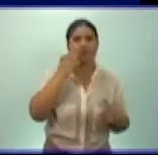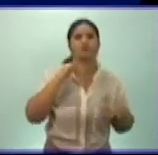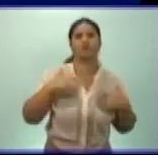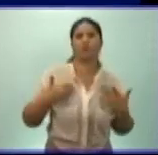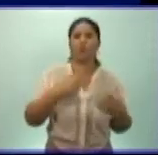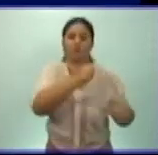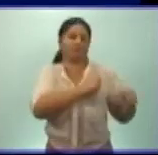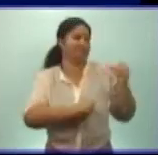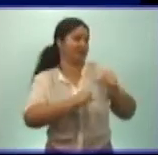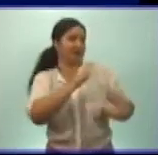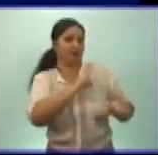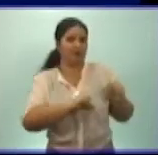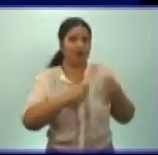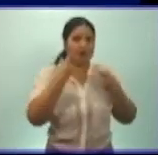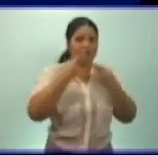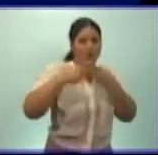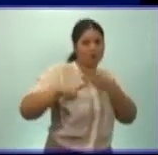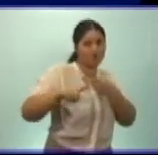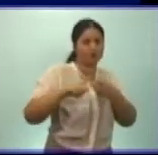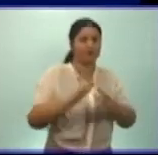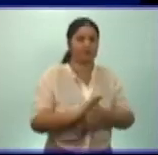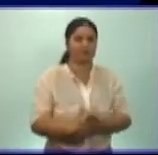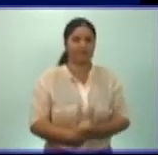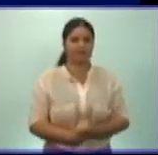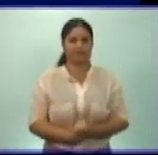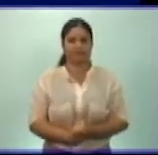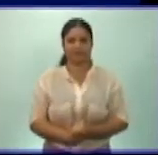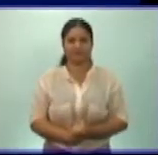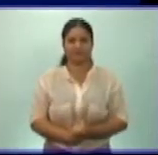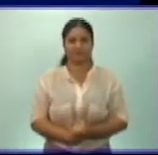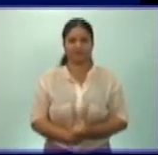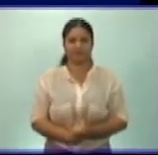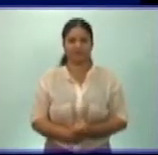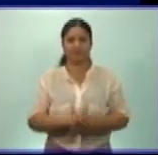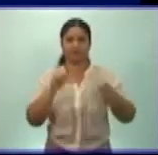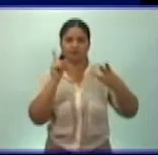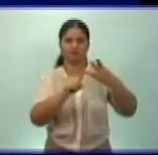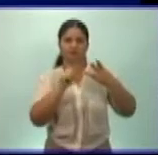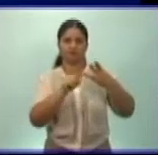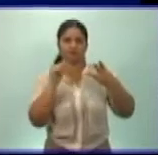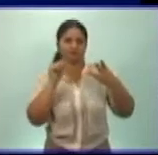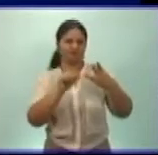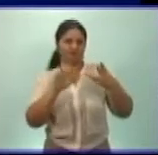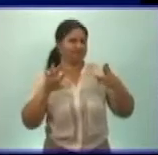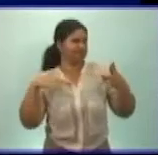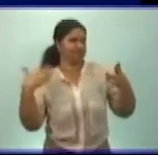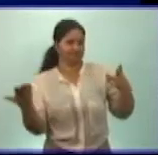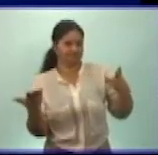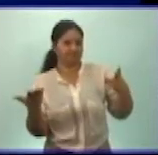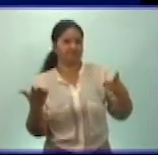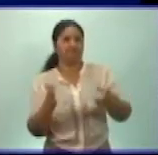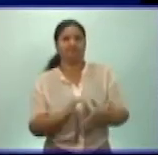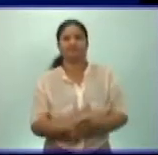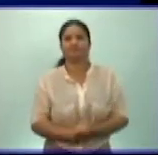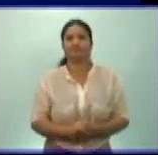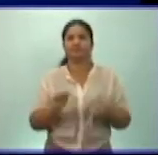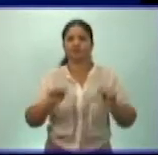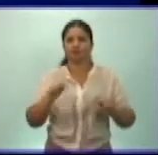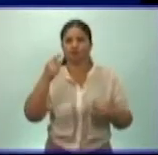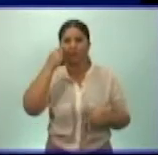verdadero. Y Atalía, que revela un gran conocimiento del